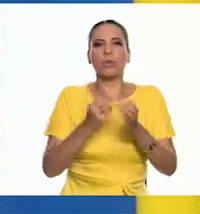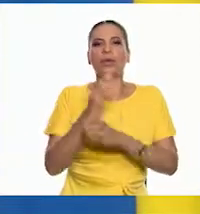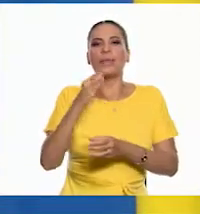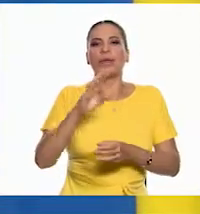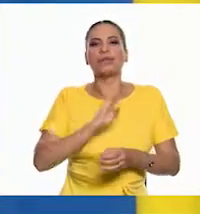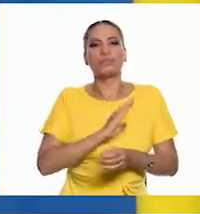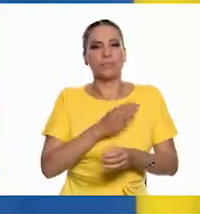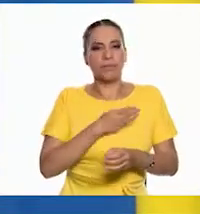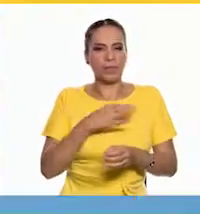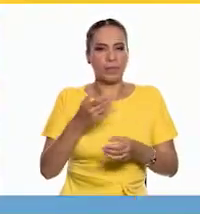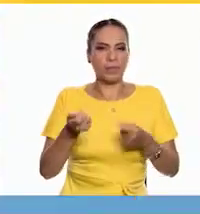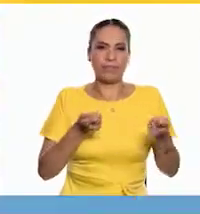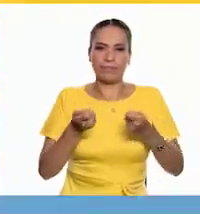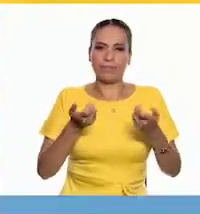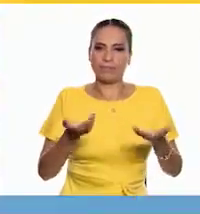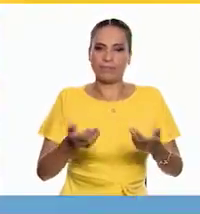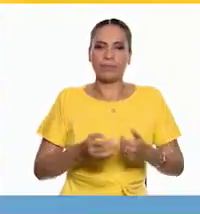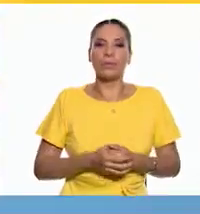España.